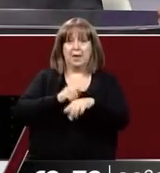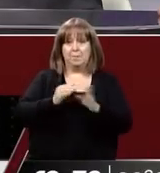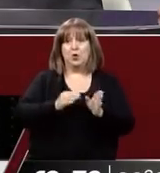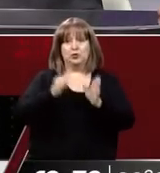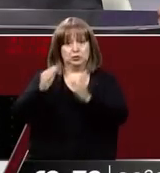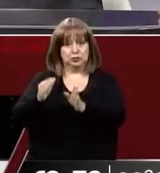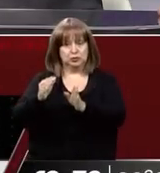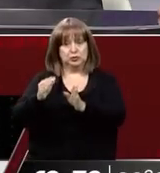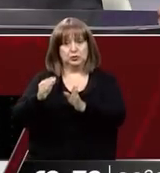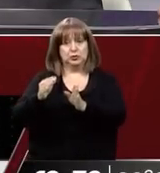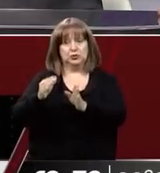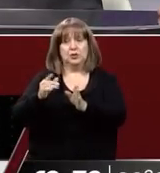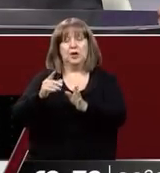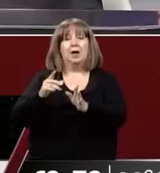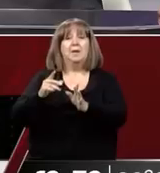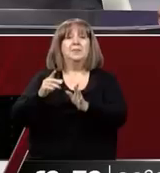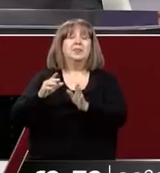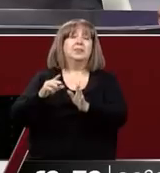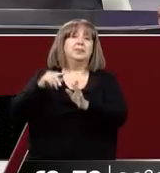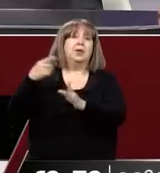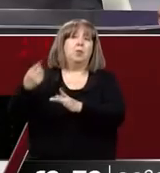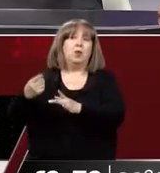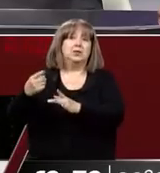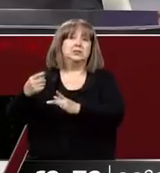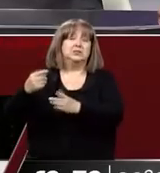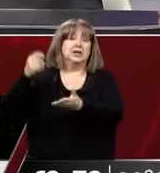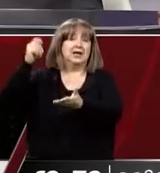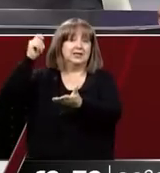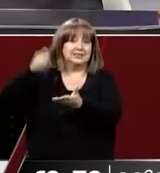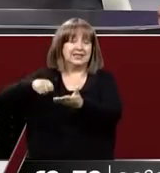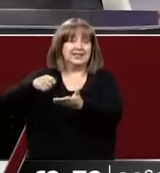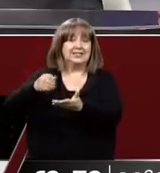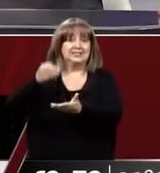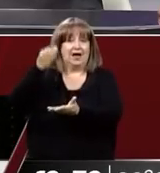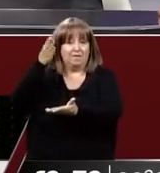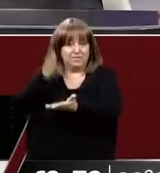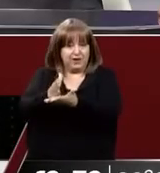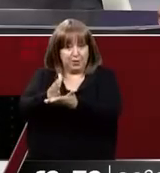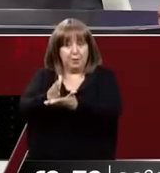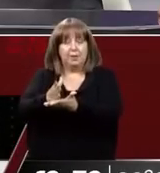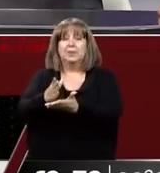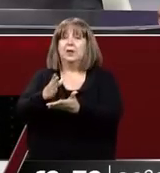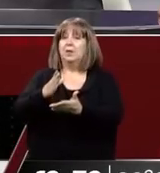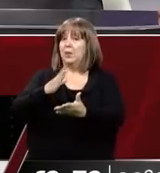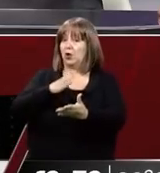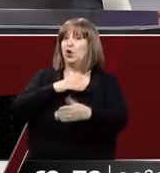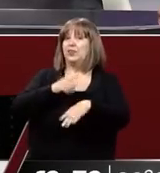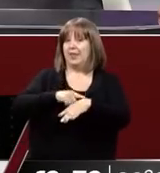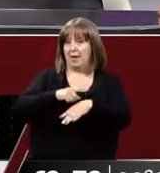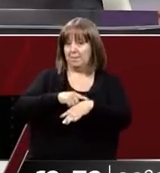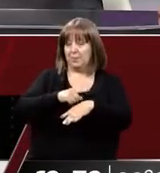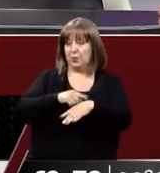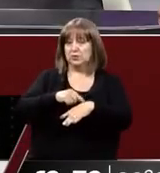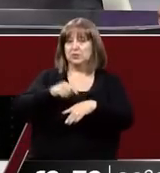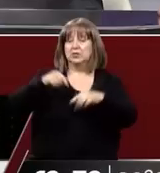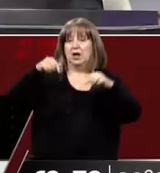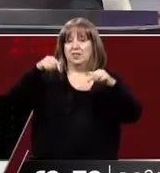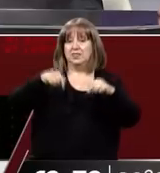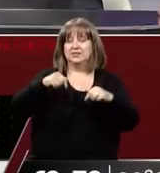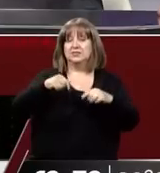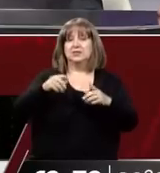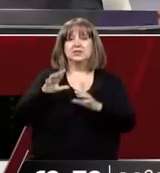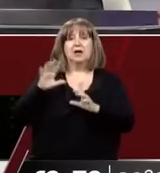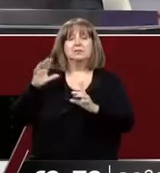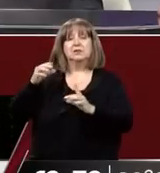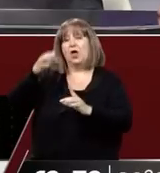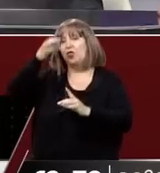fin bueno es la opinión de este de este letrado no lo cierto es que los doce ciudadanos consideraron a Karen